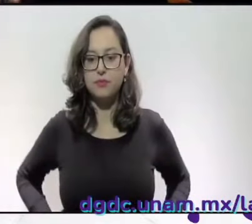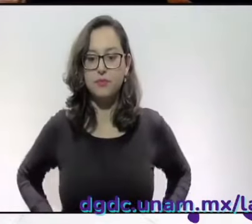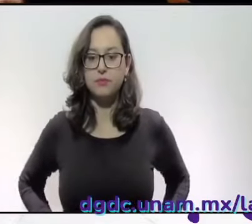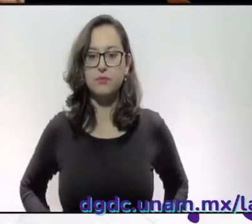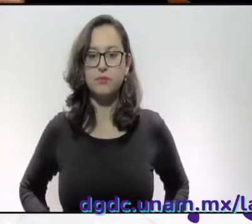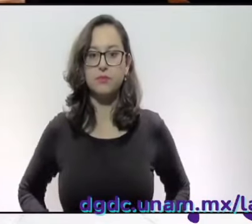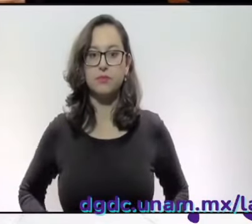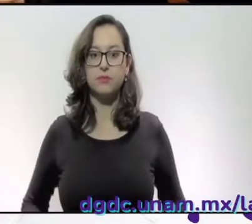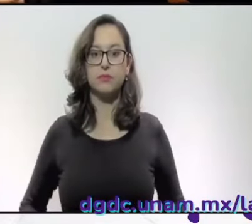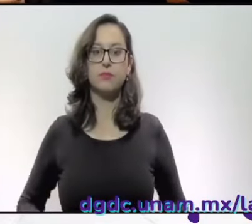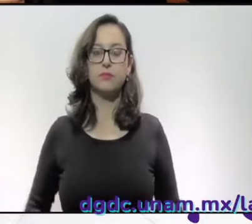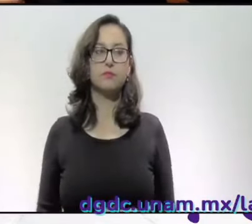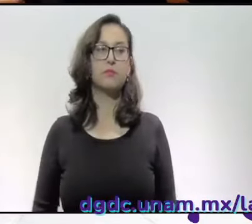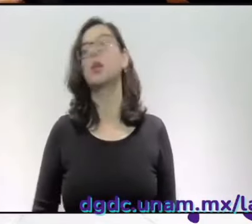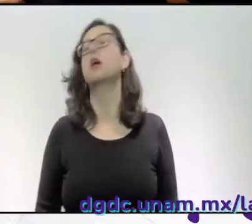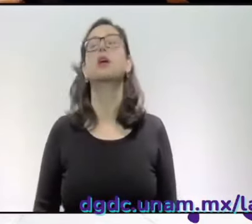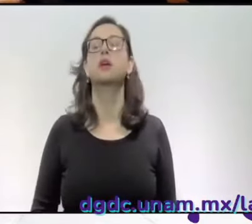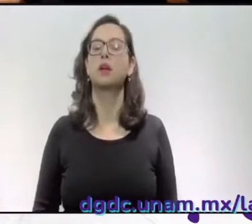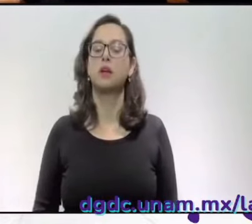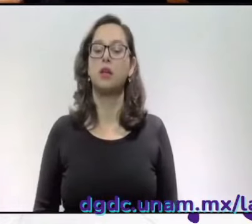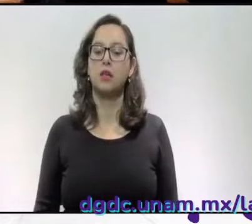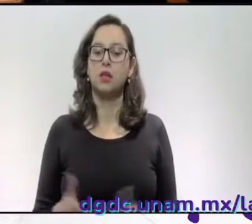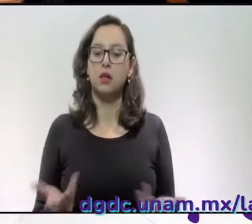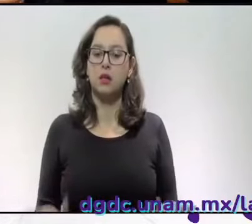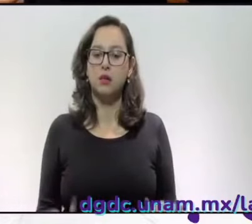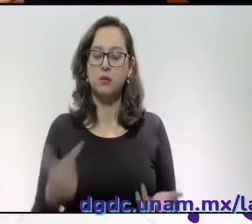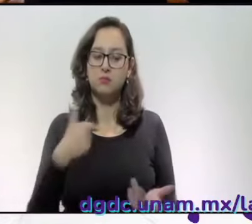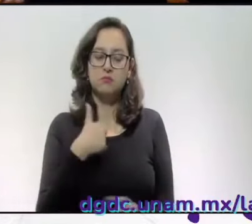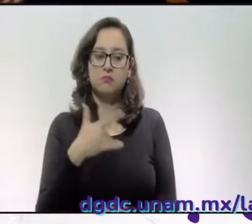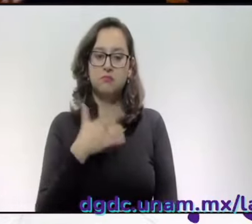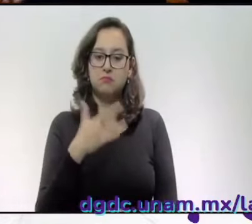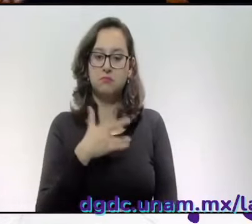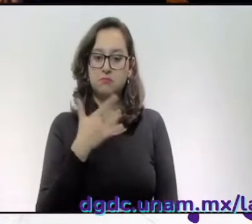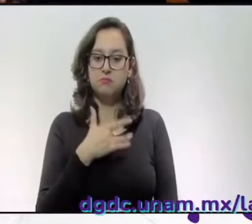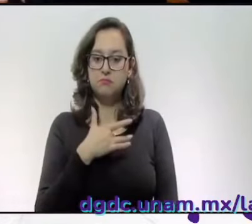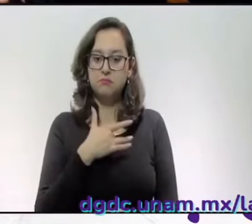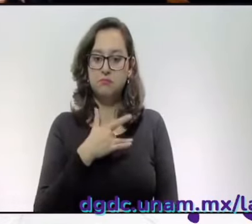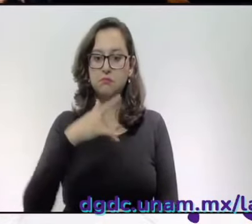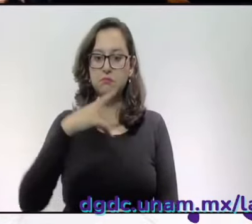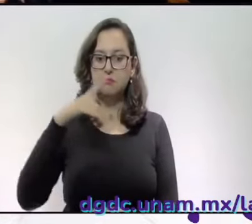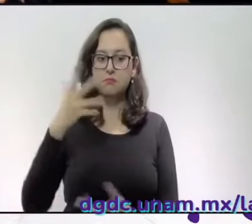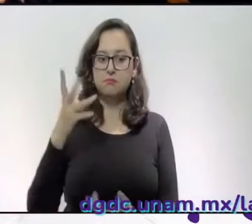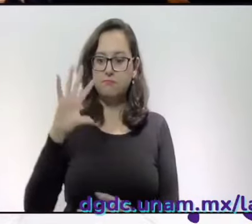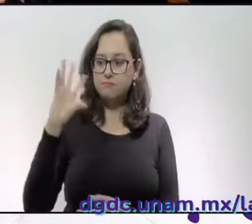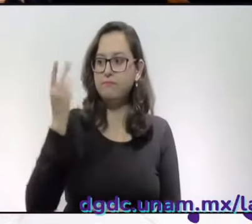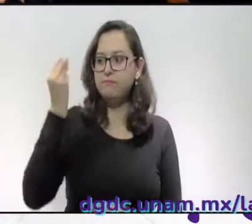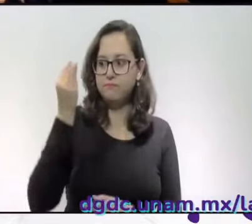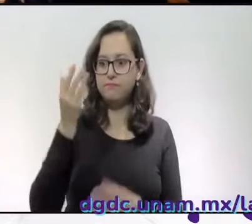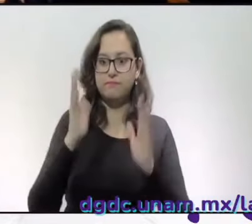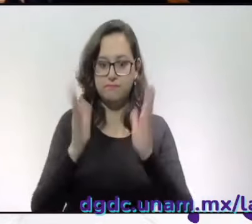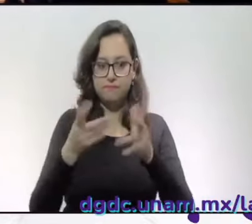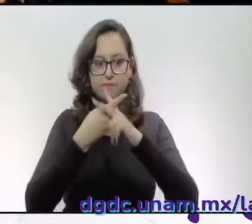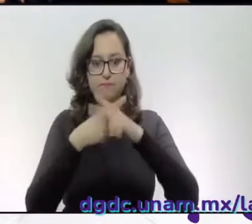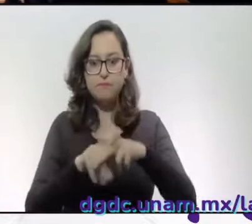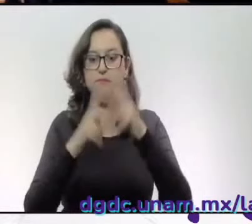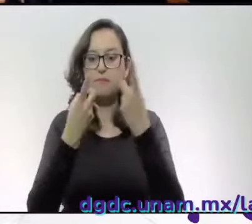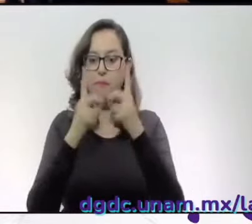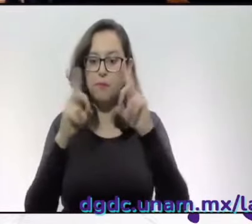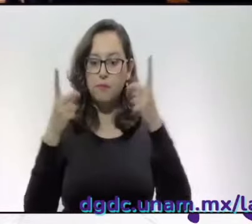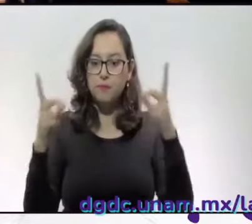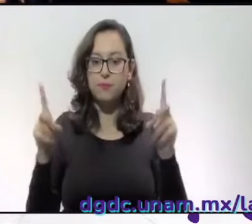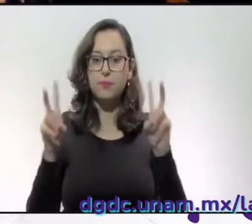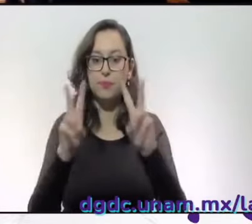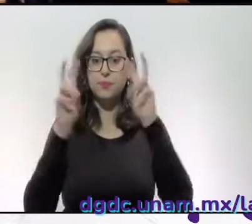Yo quiero añadir uno que me parece interesante por simple y porque está toda la tecnología puesta, y creo que se está desarrollando ya el tema de las